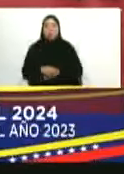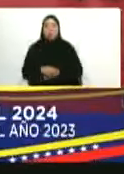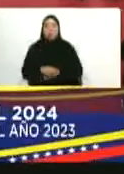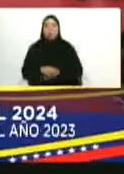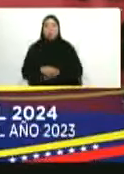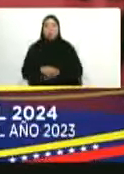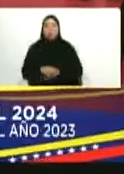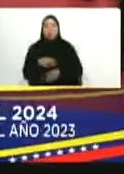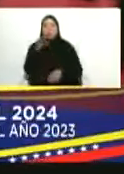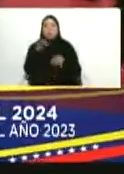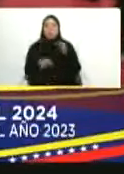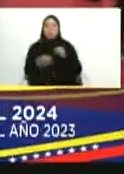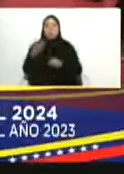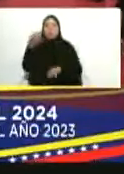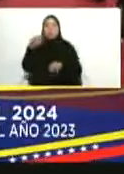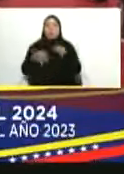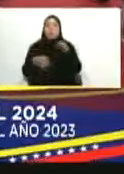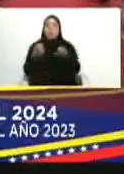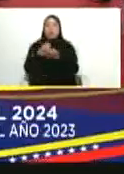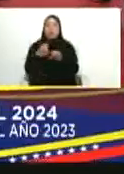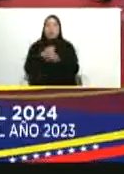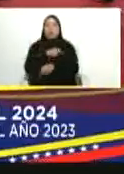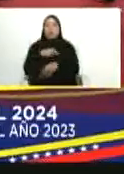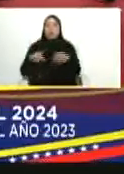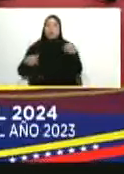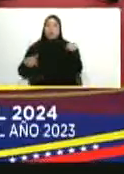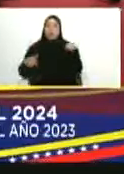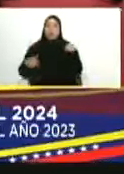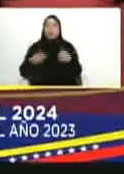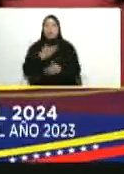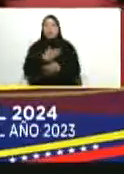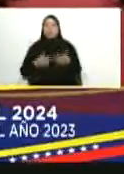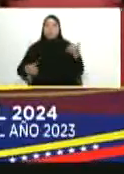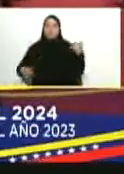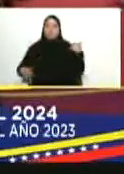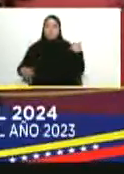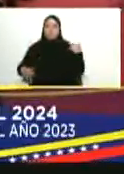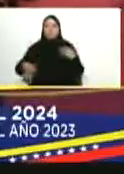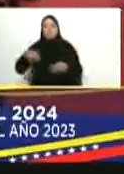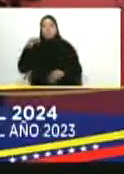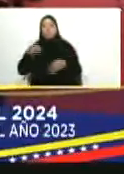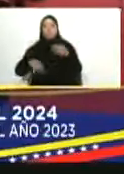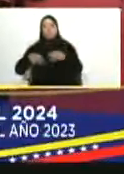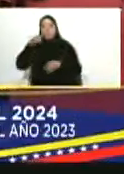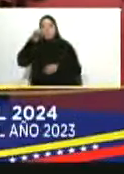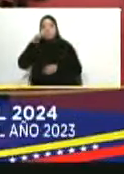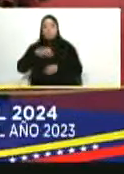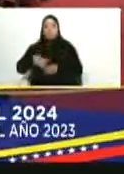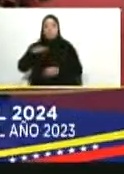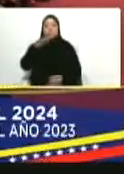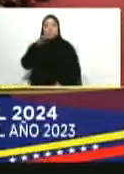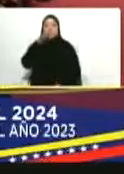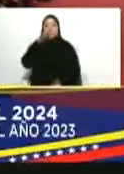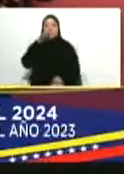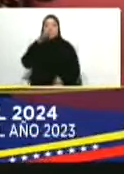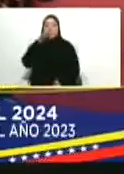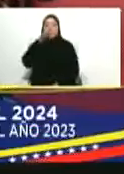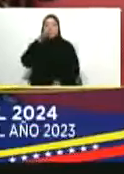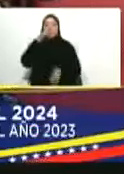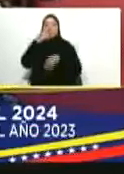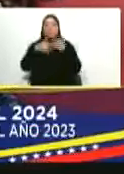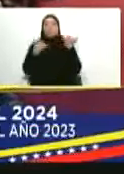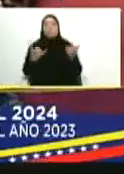la ampliación de las competencias tribunales penales en todo el país para poner en marcha la jurisdicción especialísima para el amparo a libertad